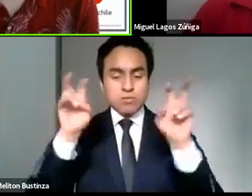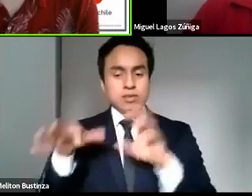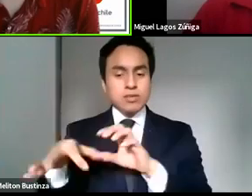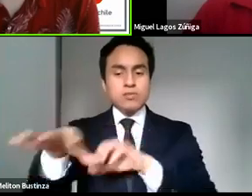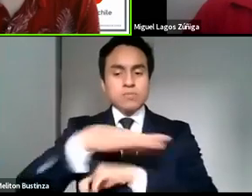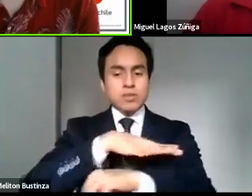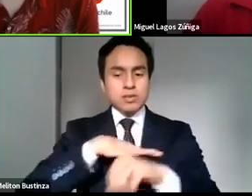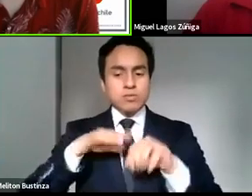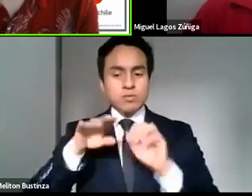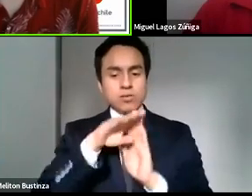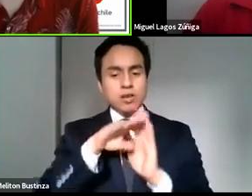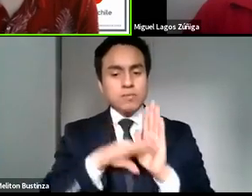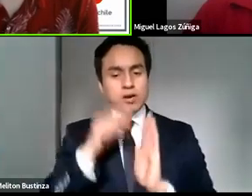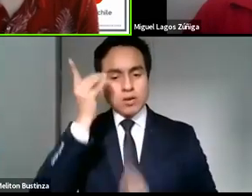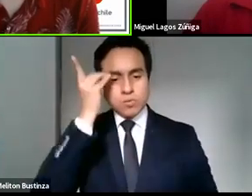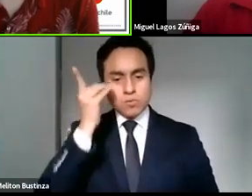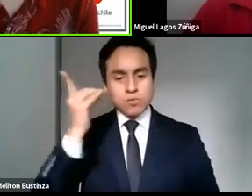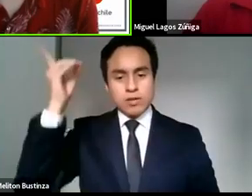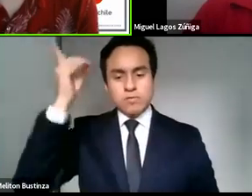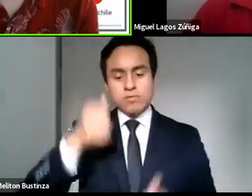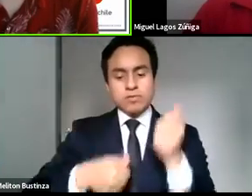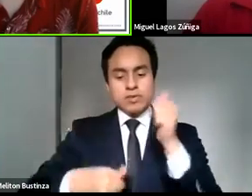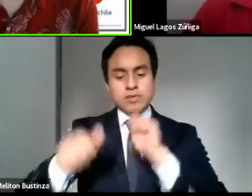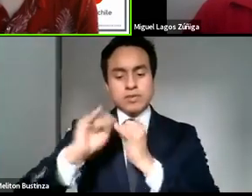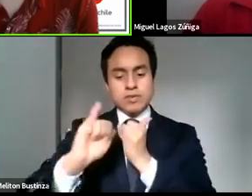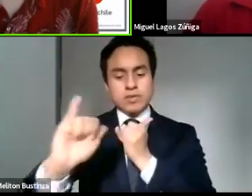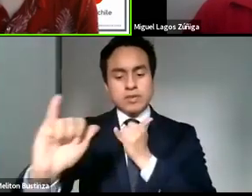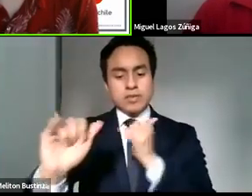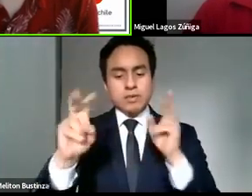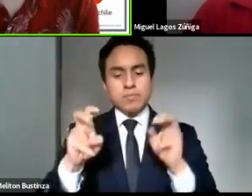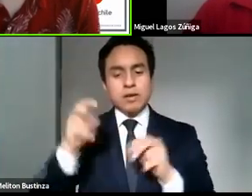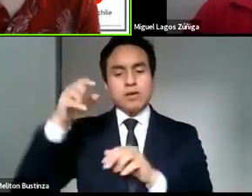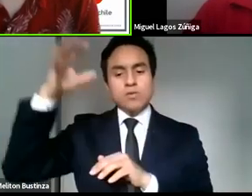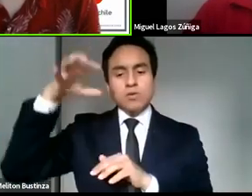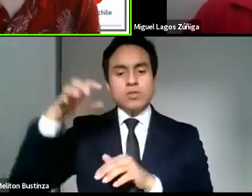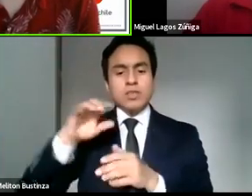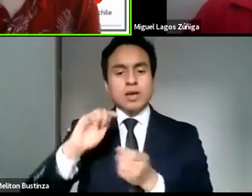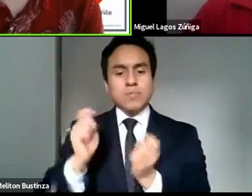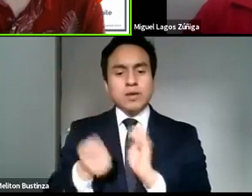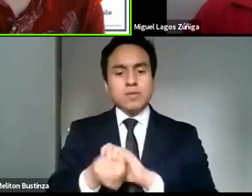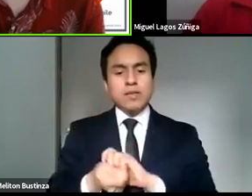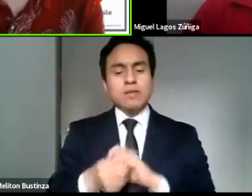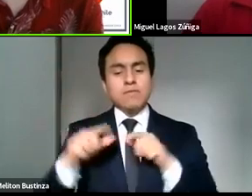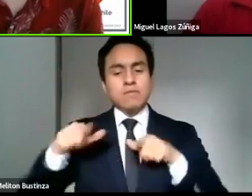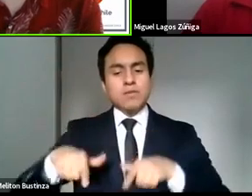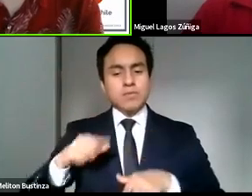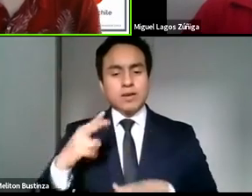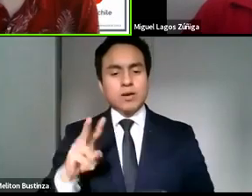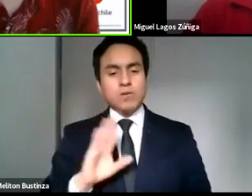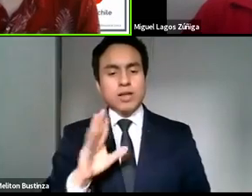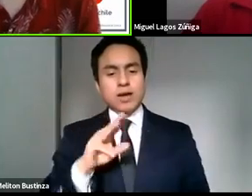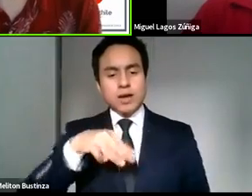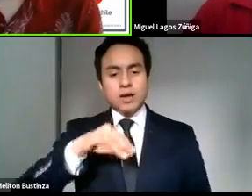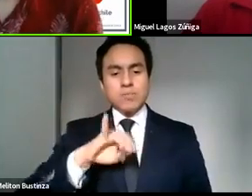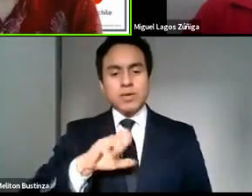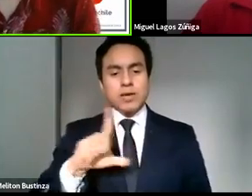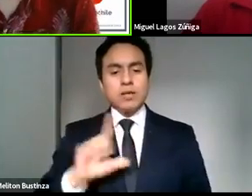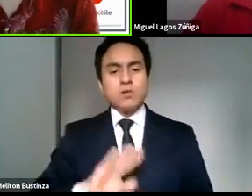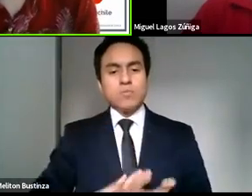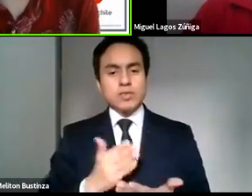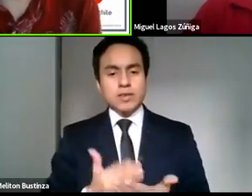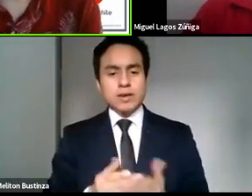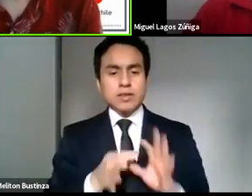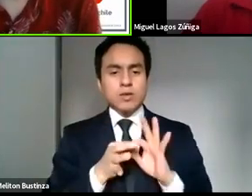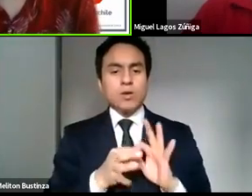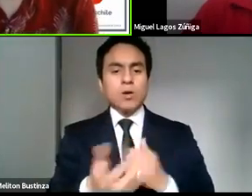investigación del programa de doctorado en Ciencias de la Ingeniería mención Fluidodinámica de la facultad. Hola Miguel, ¿cómo estás? Te agradezco que compartas con